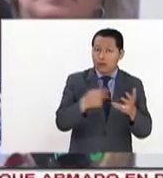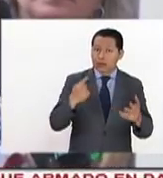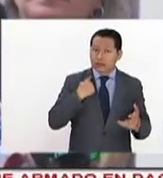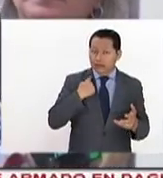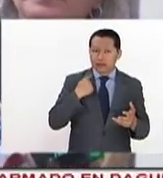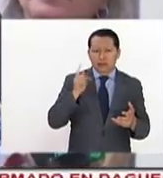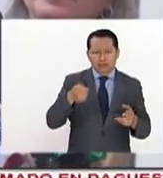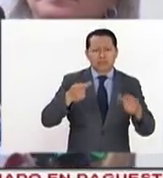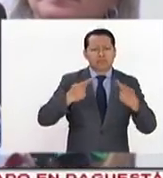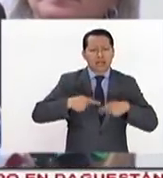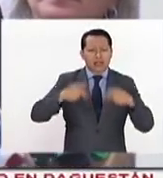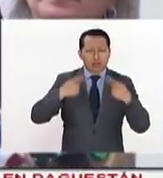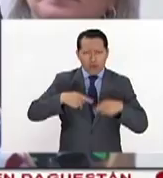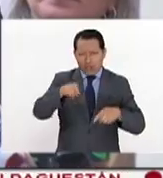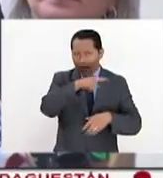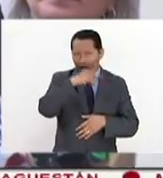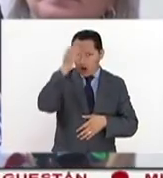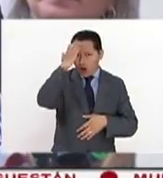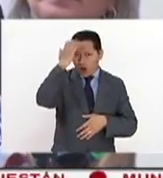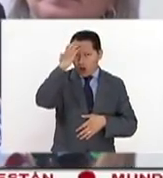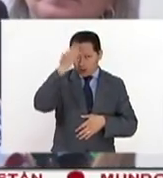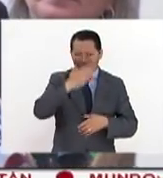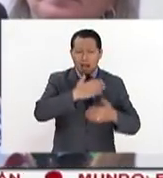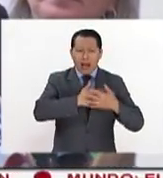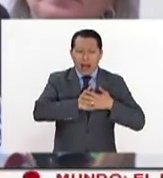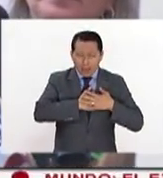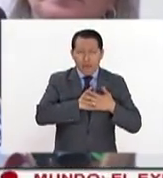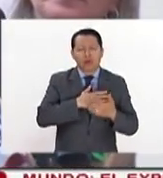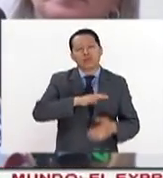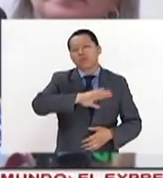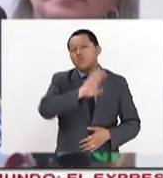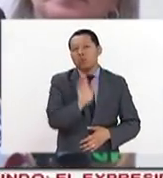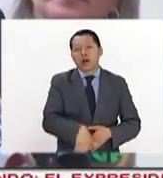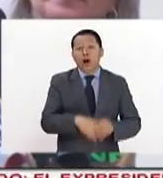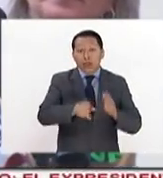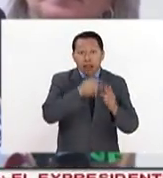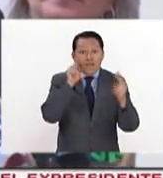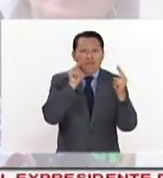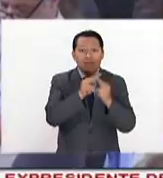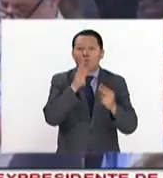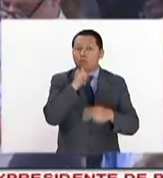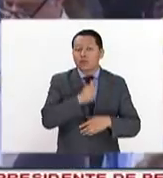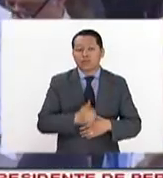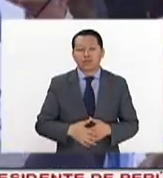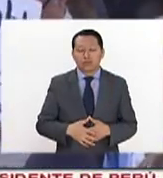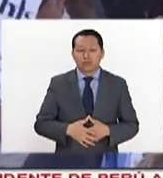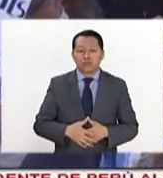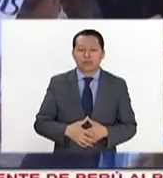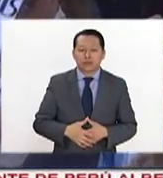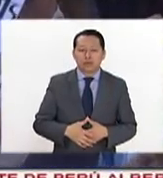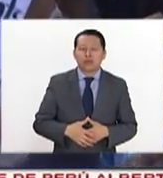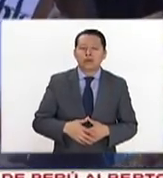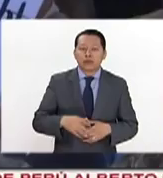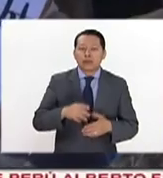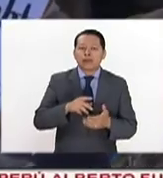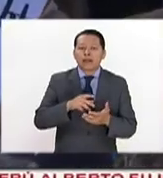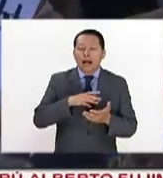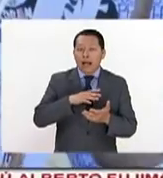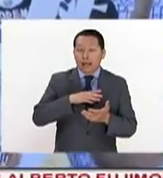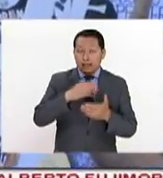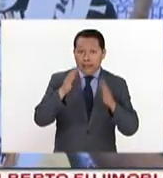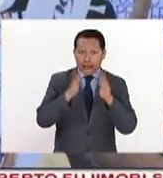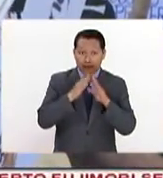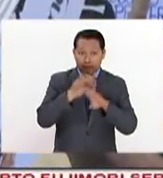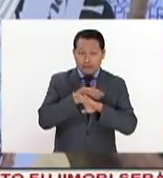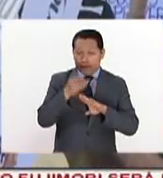que conozco, las personas que amo, han muerto y nunca podré volver a verlas. En un comunicado, la Casa Blanca